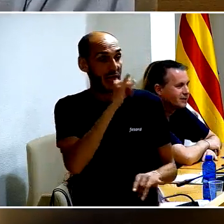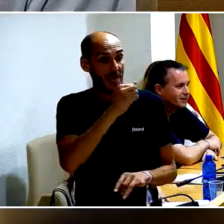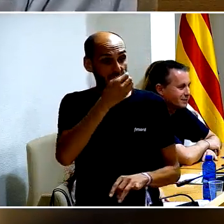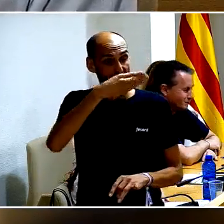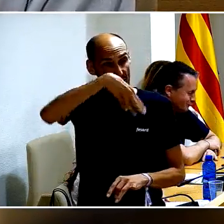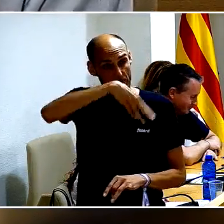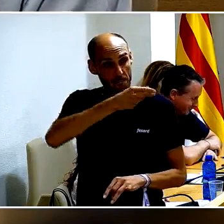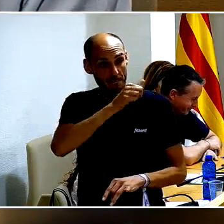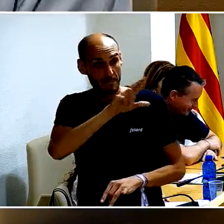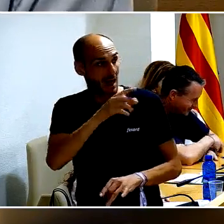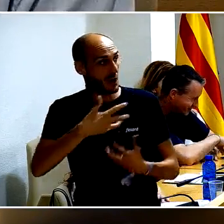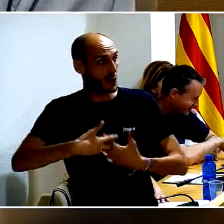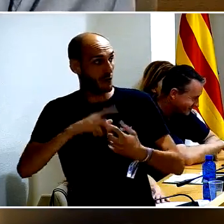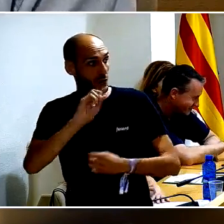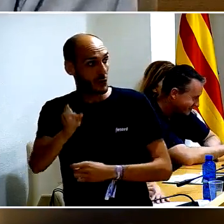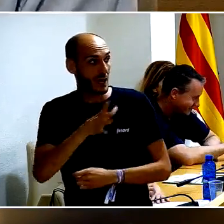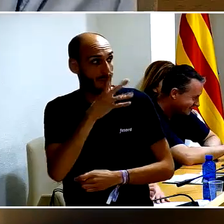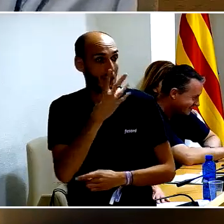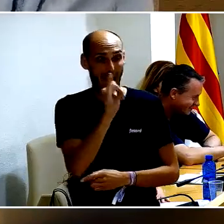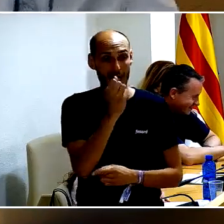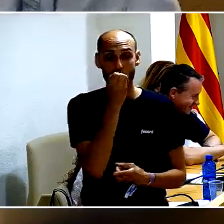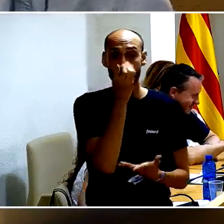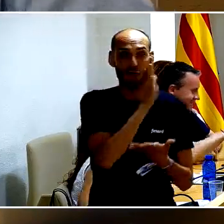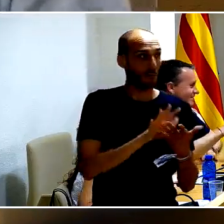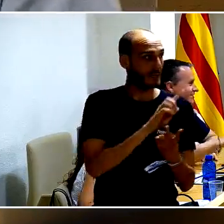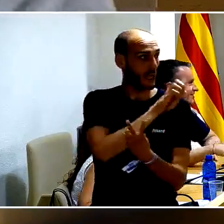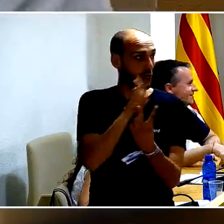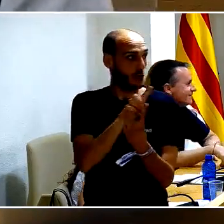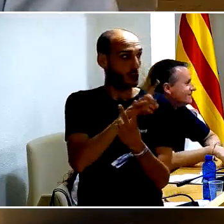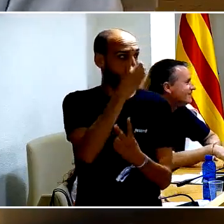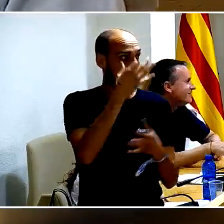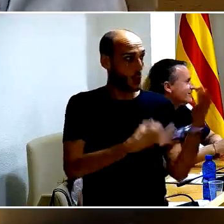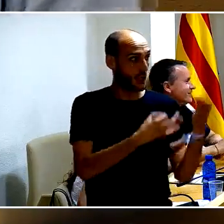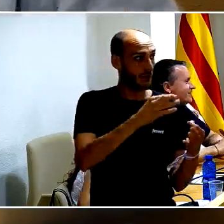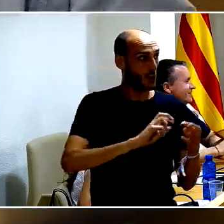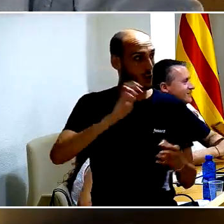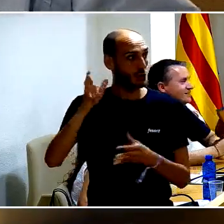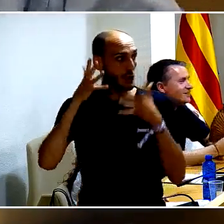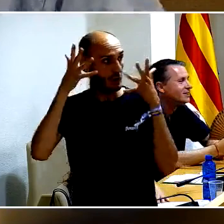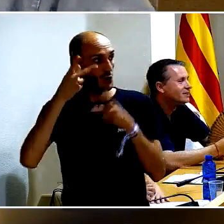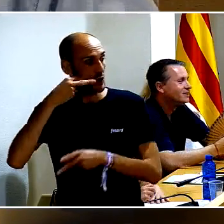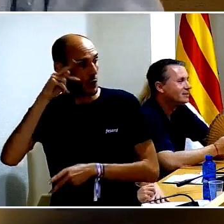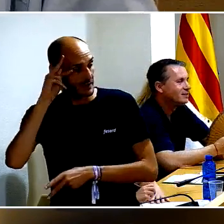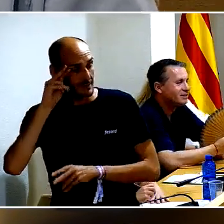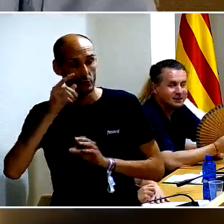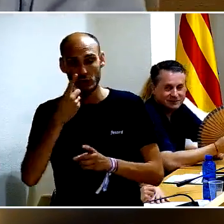funciona a él. Porque hay dos informes, uno jurídico y otro del Consejo de Expertos.